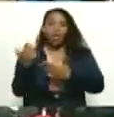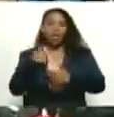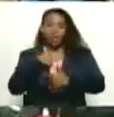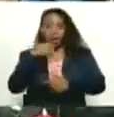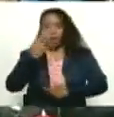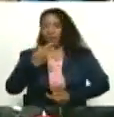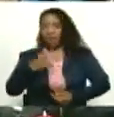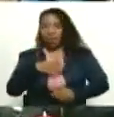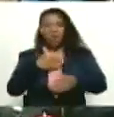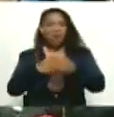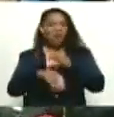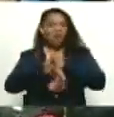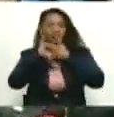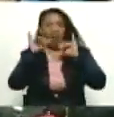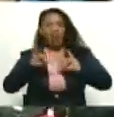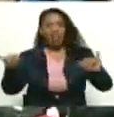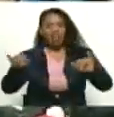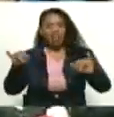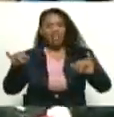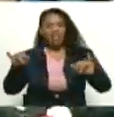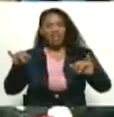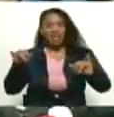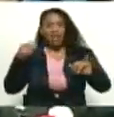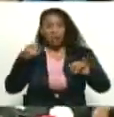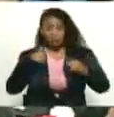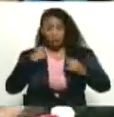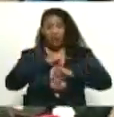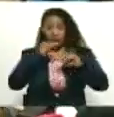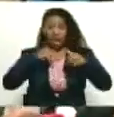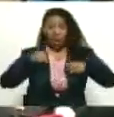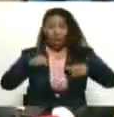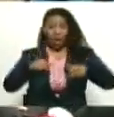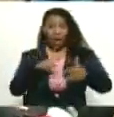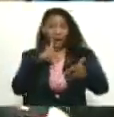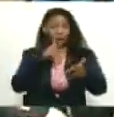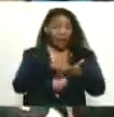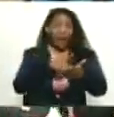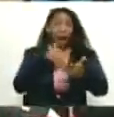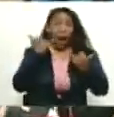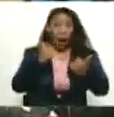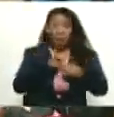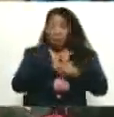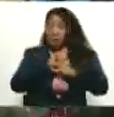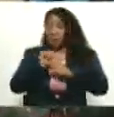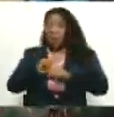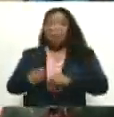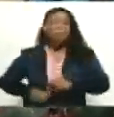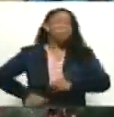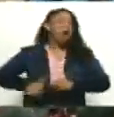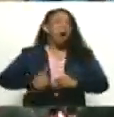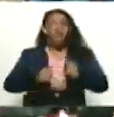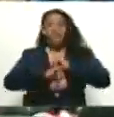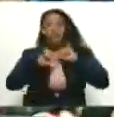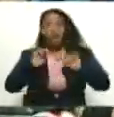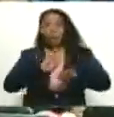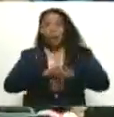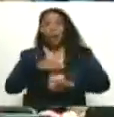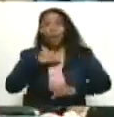contento. Vine contento y me voy más contento todavía de Urachiche porque me siento entre los míos.